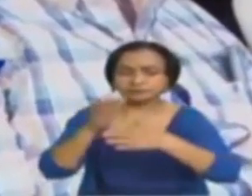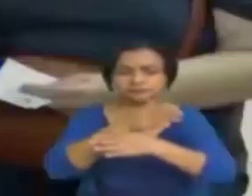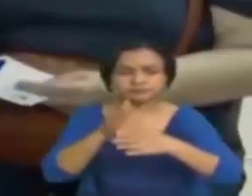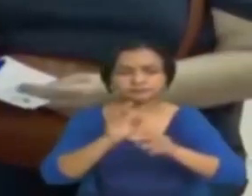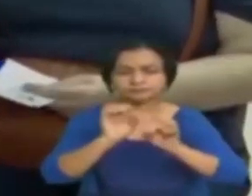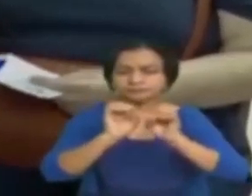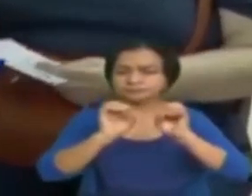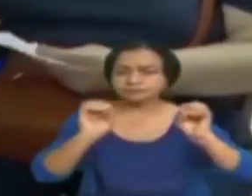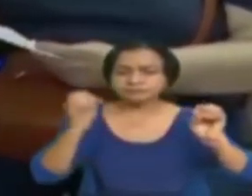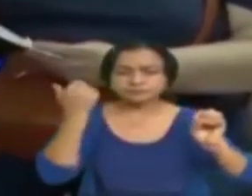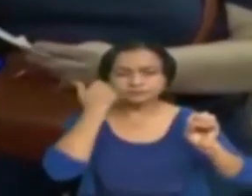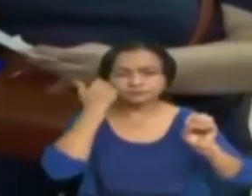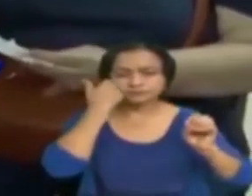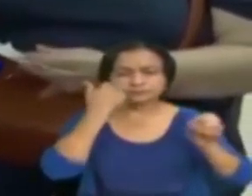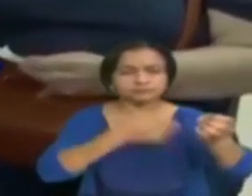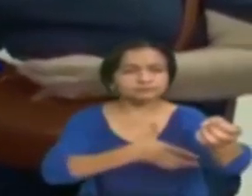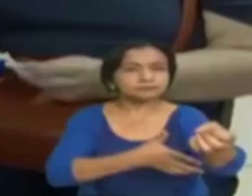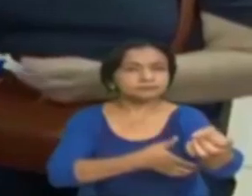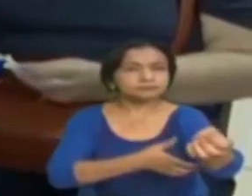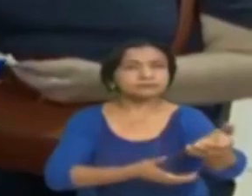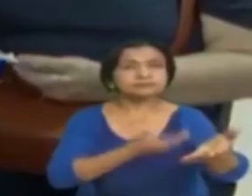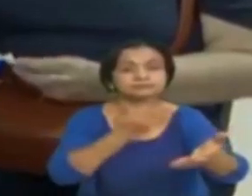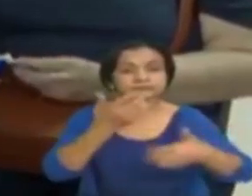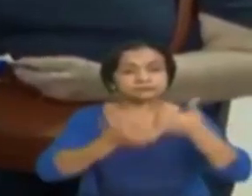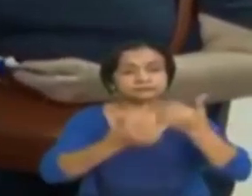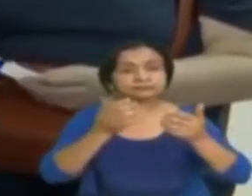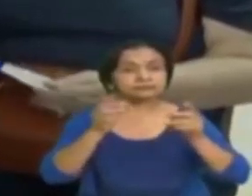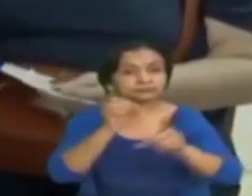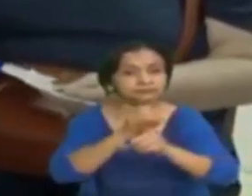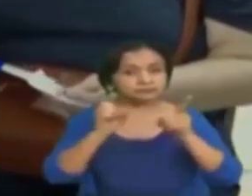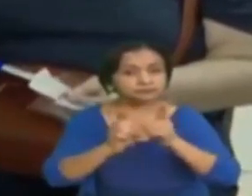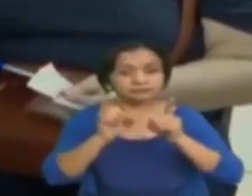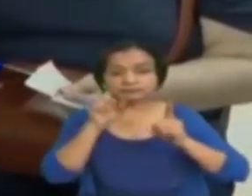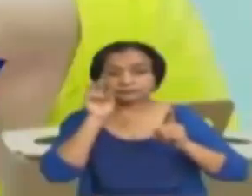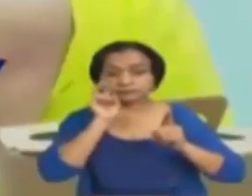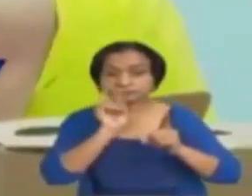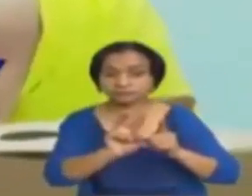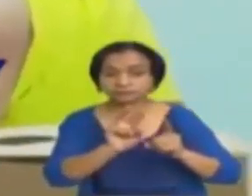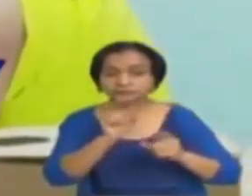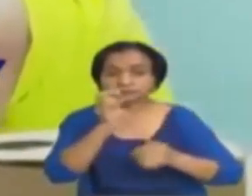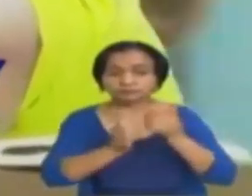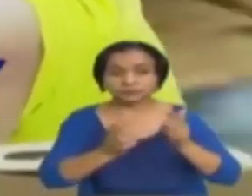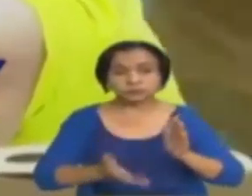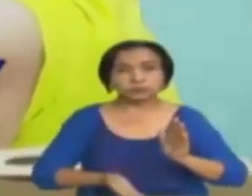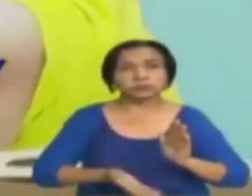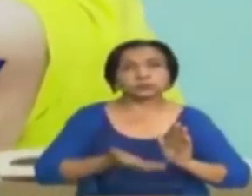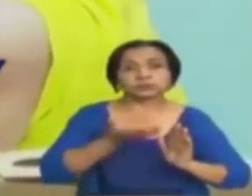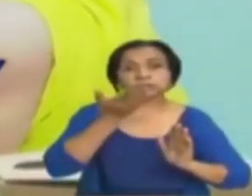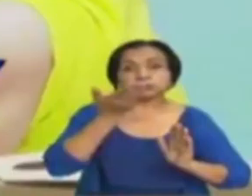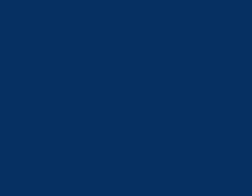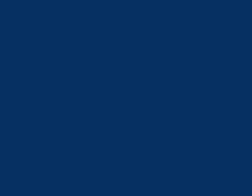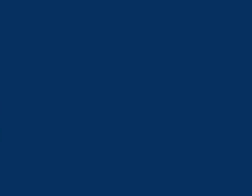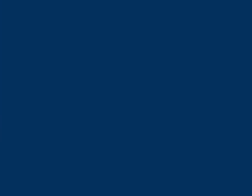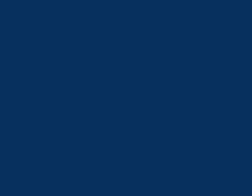para aproximadamente 3.27 millones de hermanos nicaragüenses, conforme